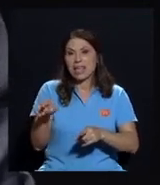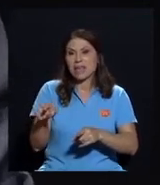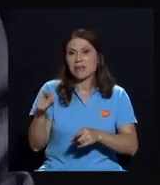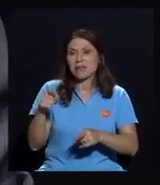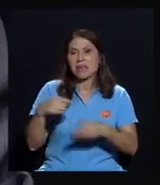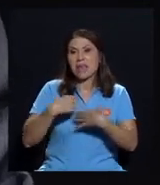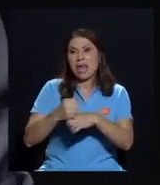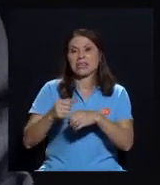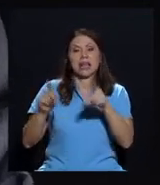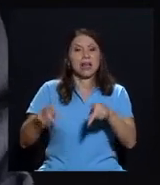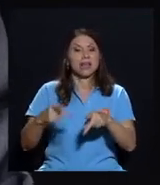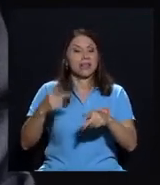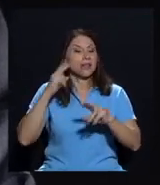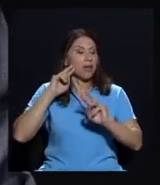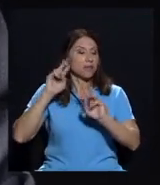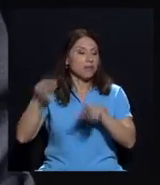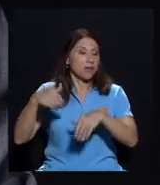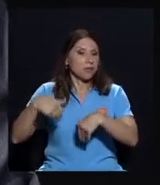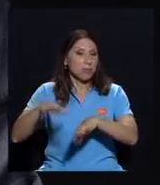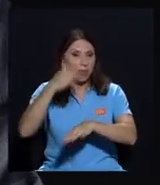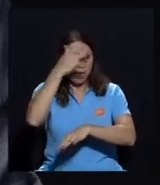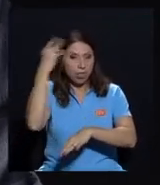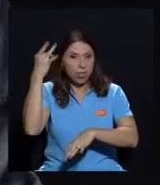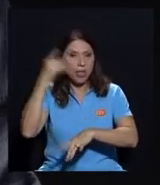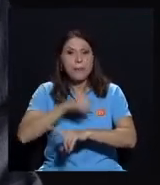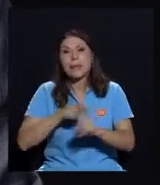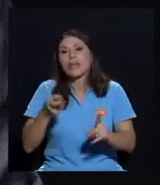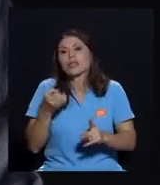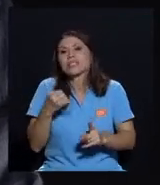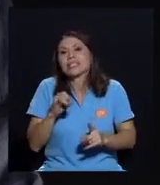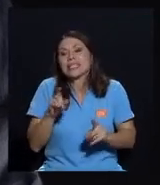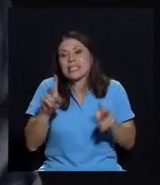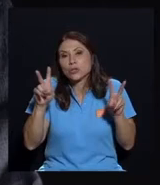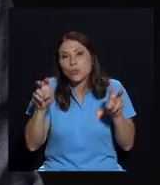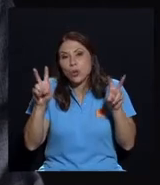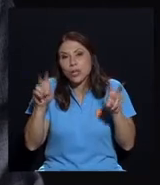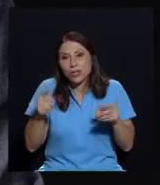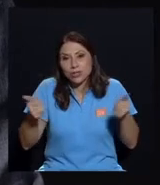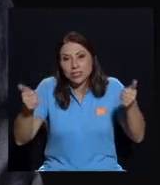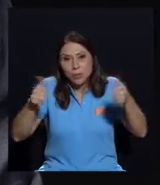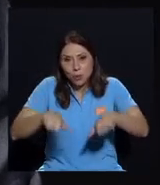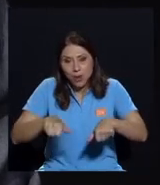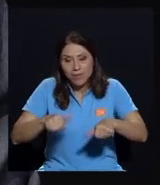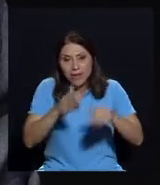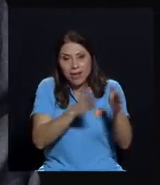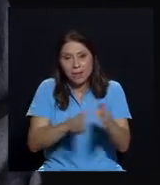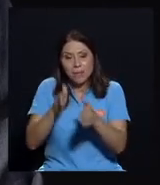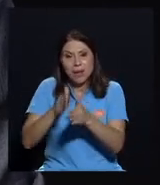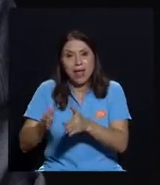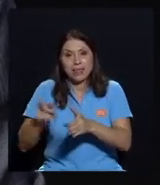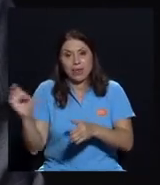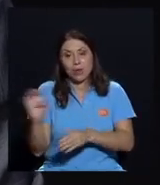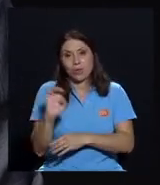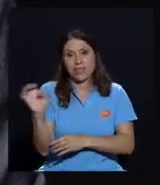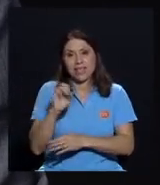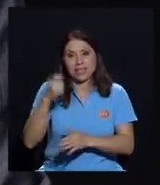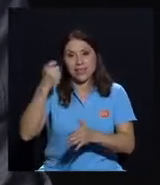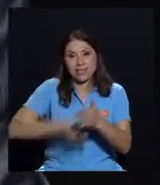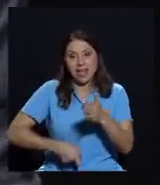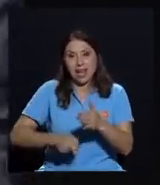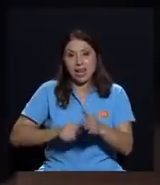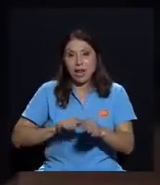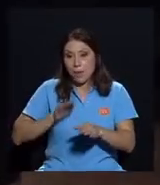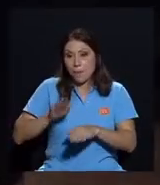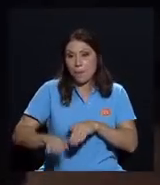que una vez que se apruebe suponiendo que se apruebe el plan de contingencia fiscal cuáles son los próximos pasos en su estrategia